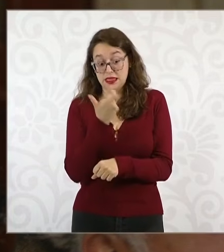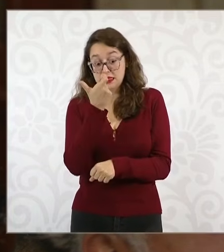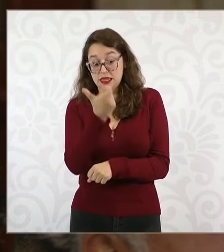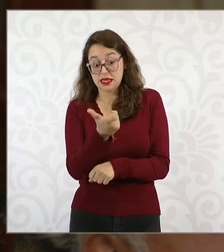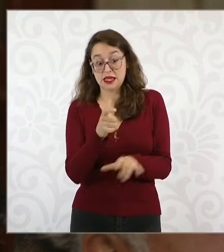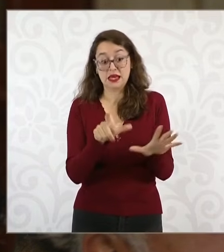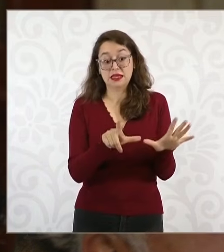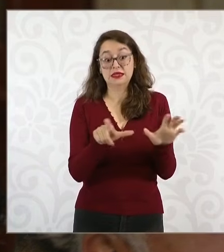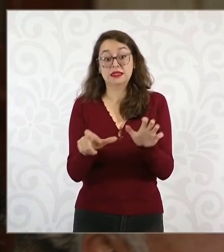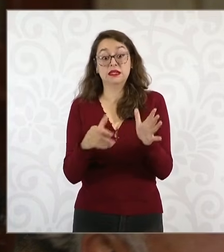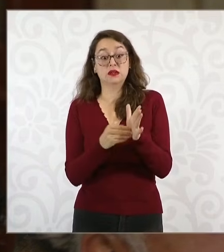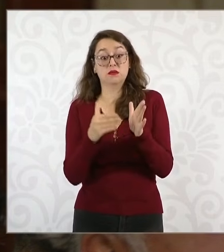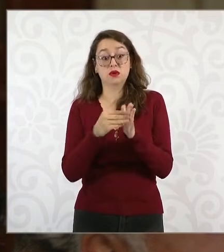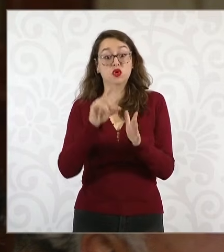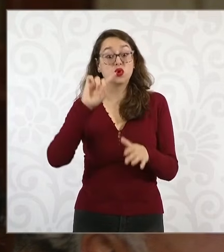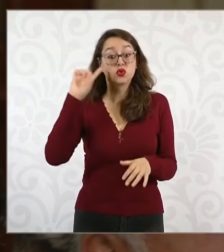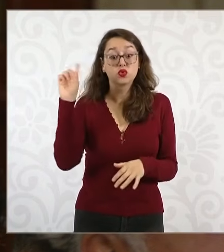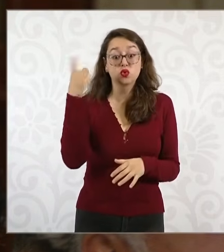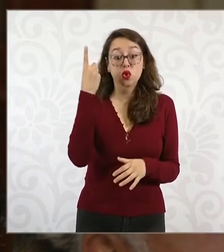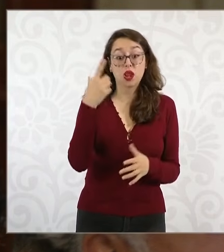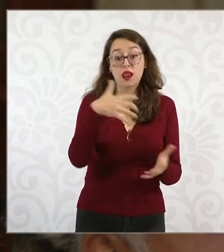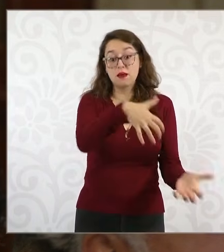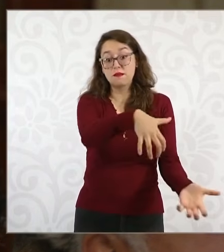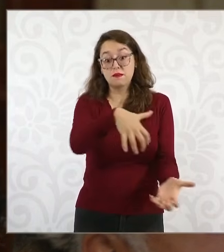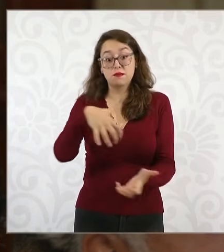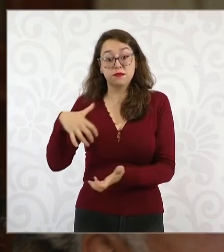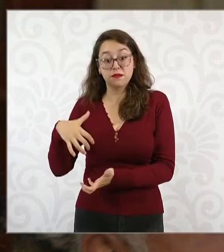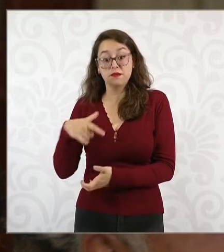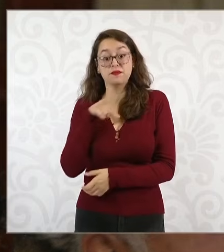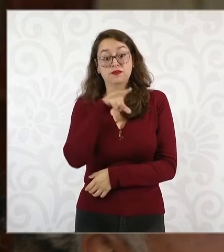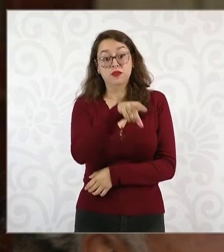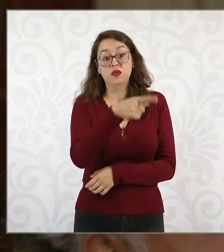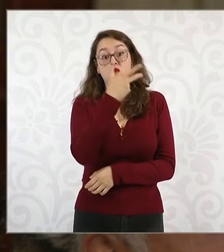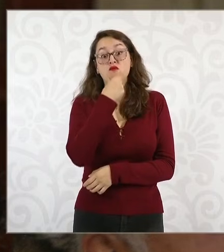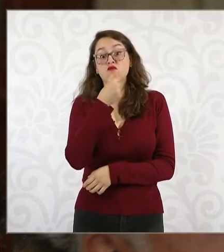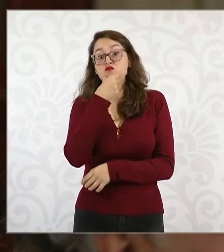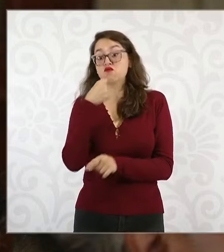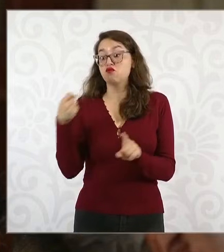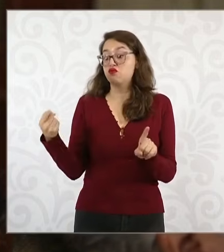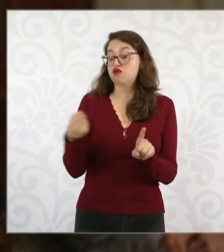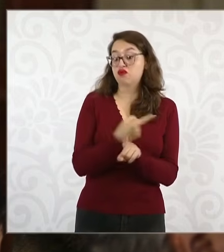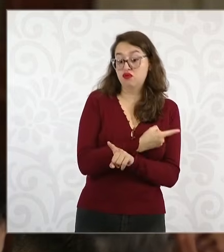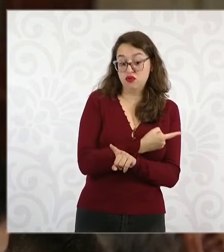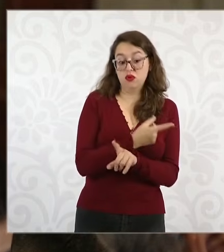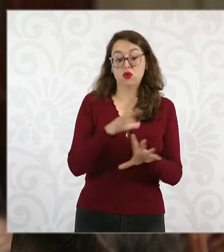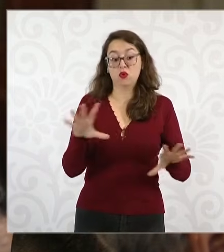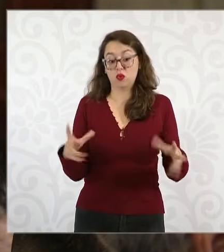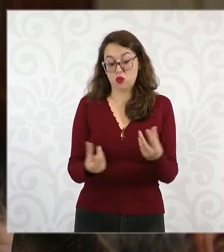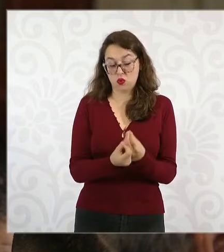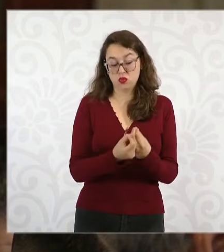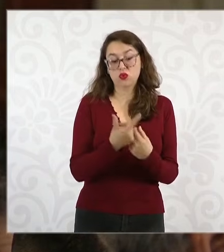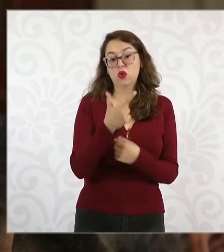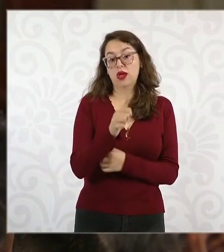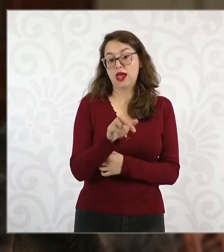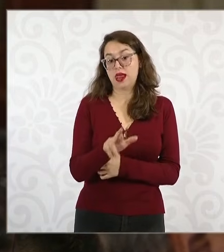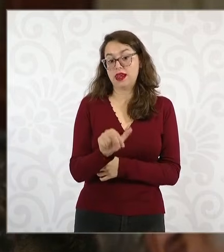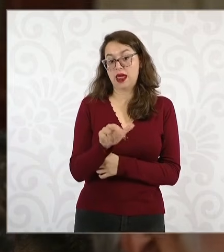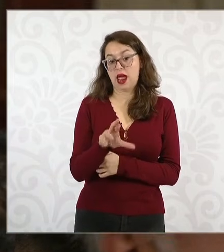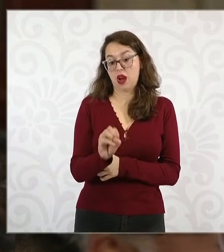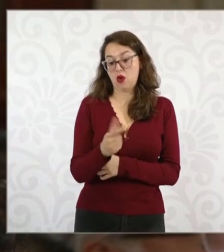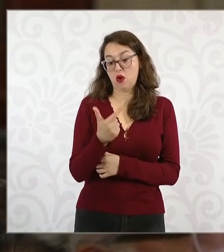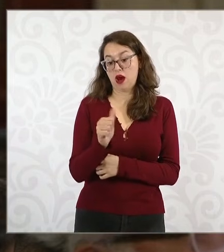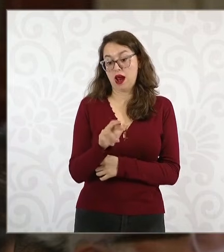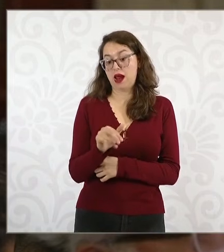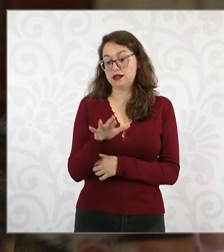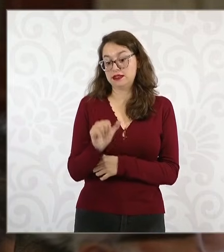más de 700 millones de dólares que habría defraudado Genaro García Luna con todos estos funcionarios que eran